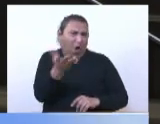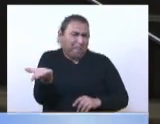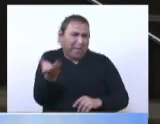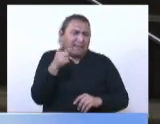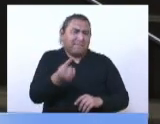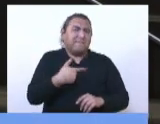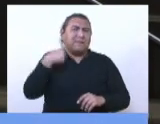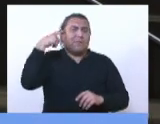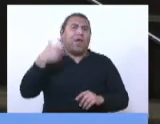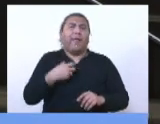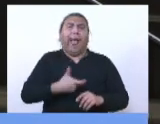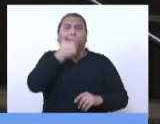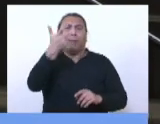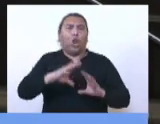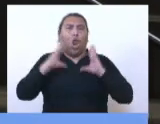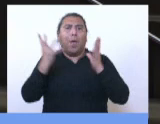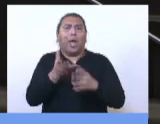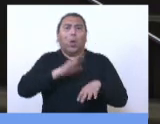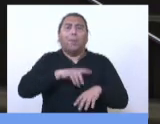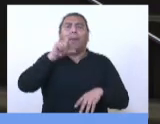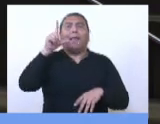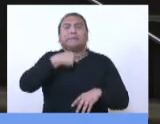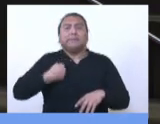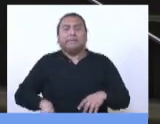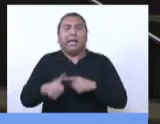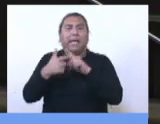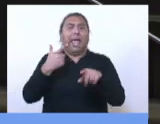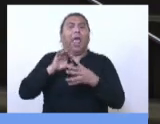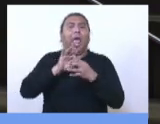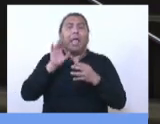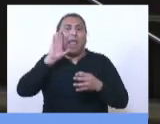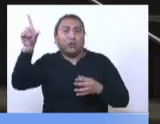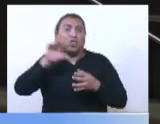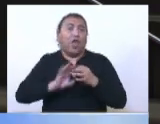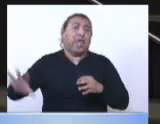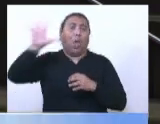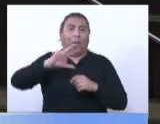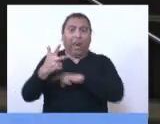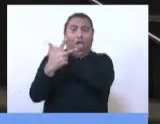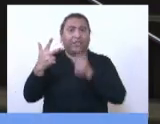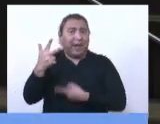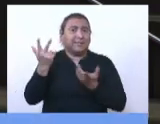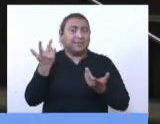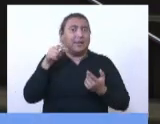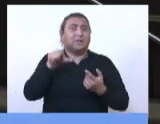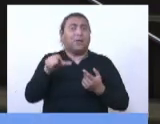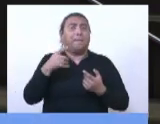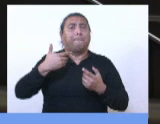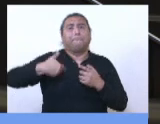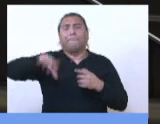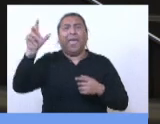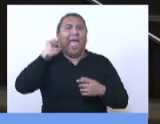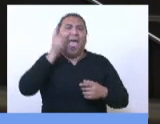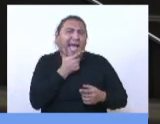calentamiento global tiene china está unido de europa -china eeuu y europa son los que más emiten los